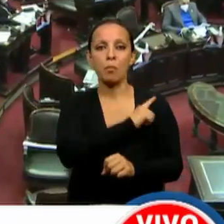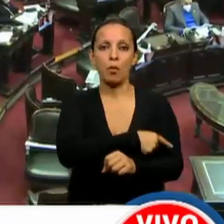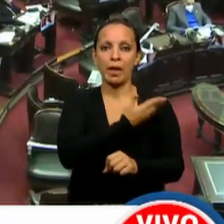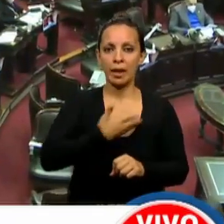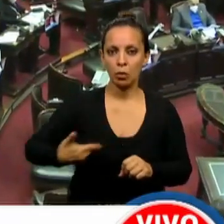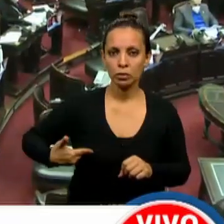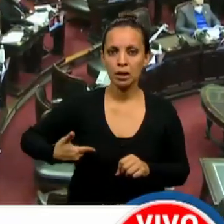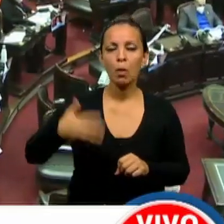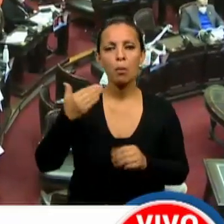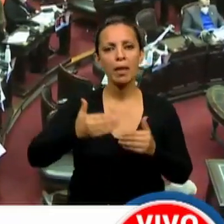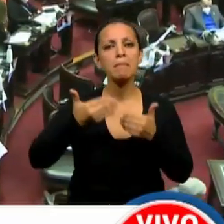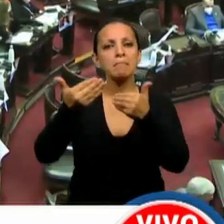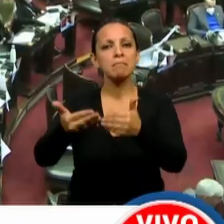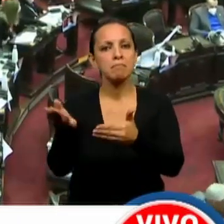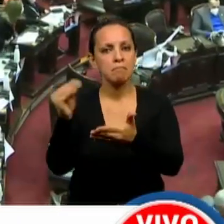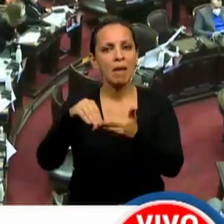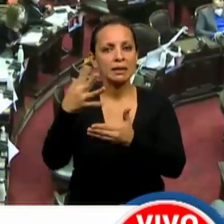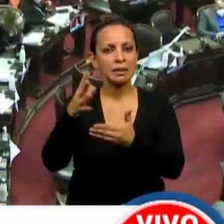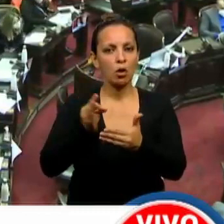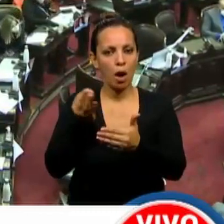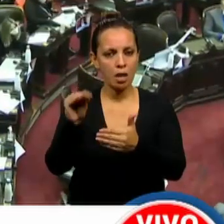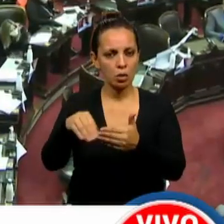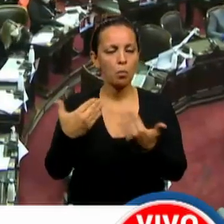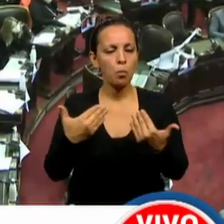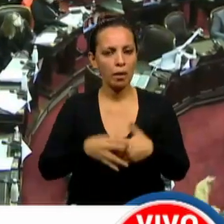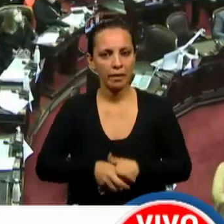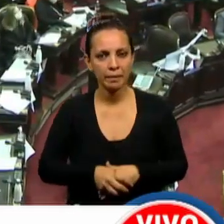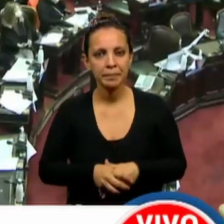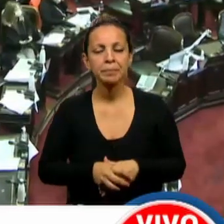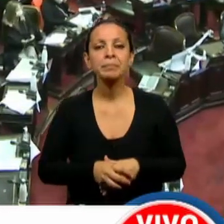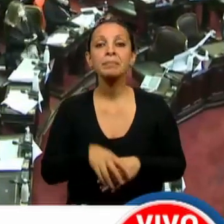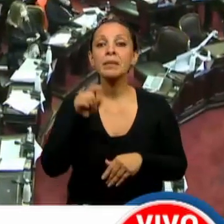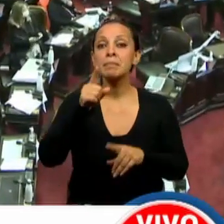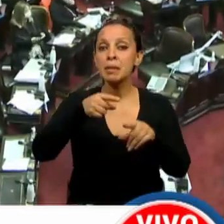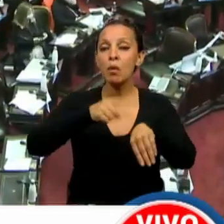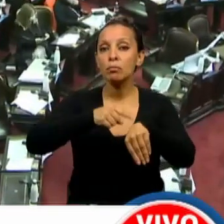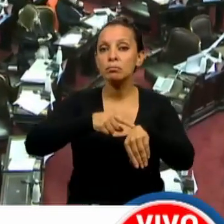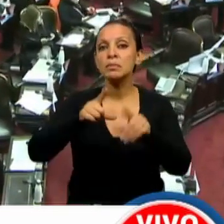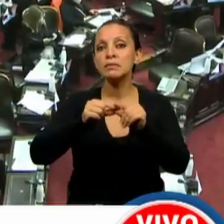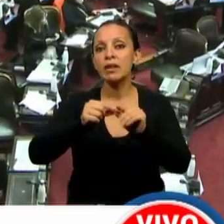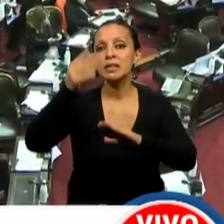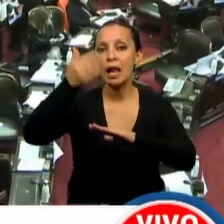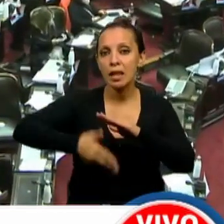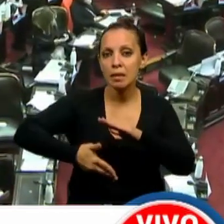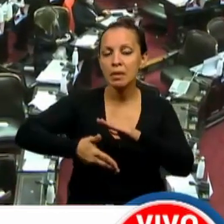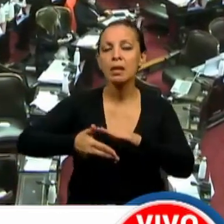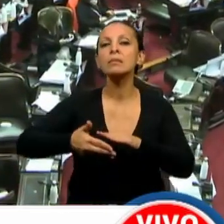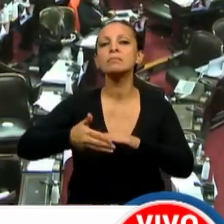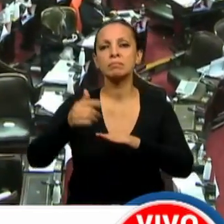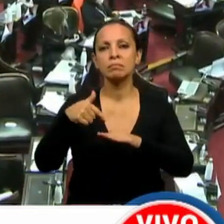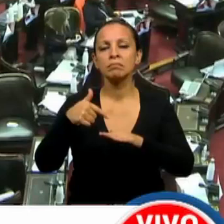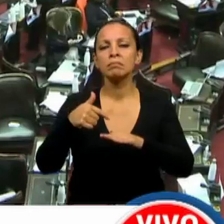de extenderlo por 5 años. Entendemos que estos plazos de vigencia